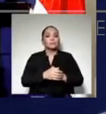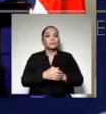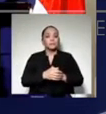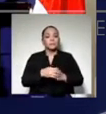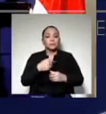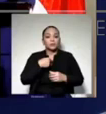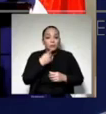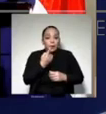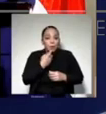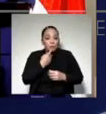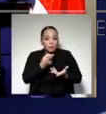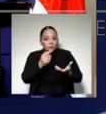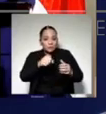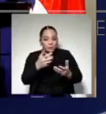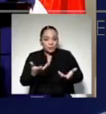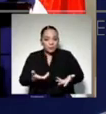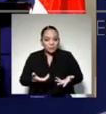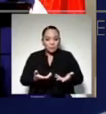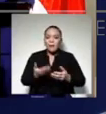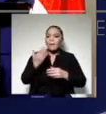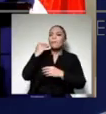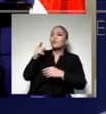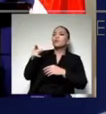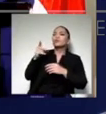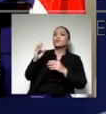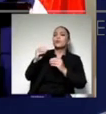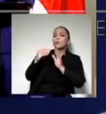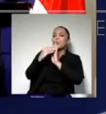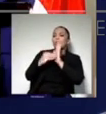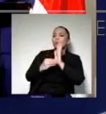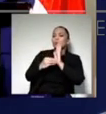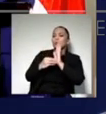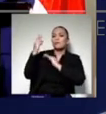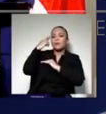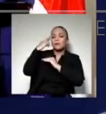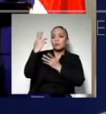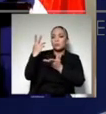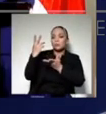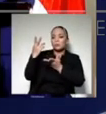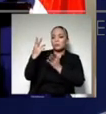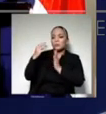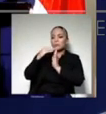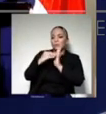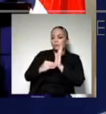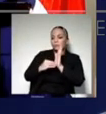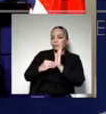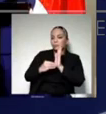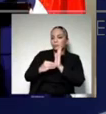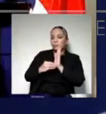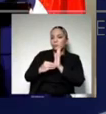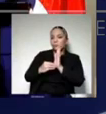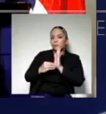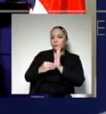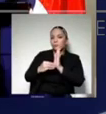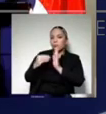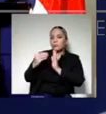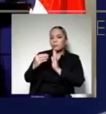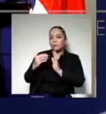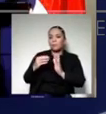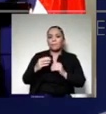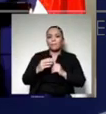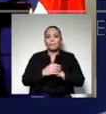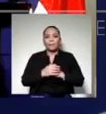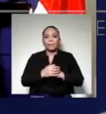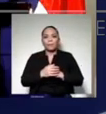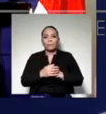acabo de confirmar. ¿Por qué no puso en el motivo de pago caridad, que es lo que usted dice que estaba haciendo?